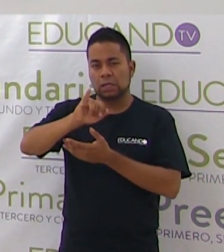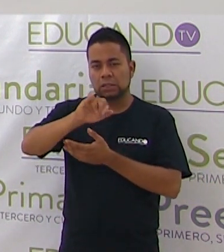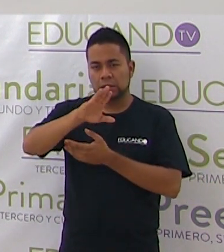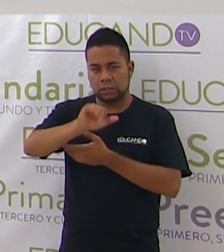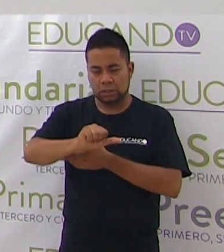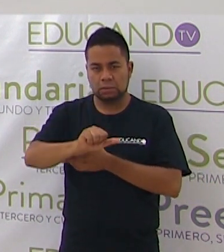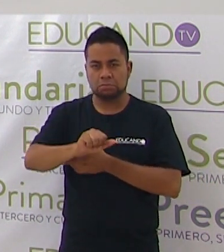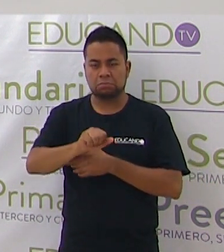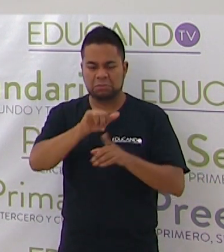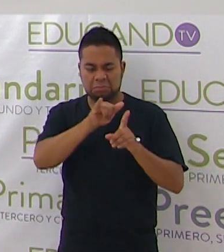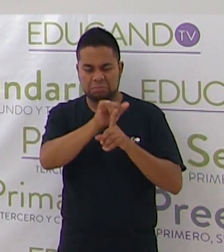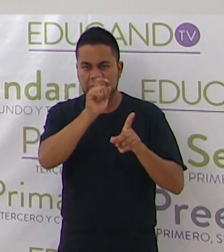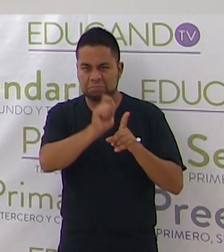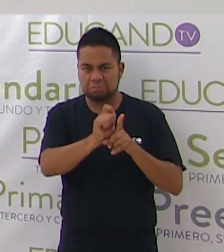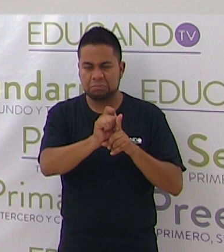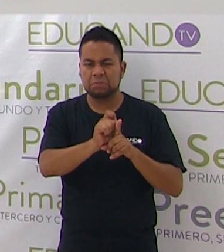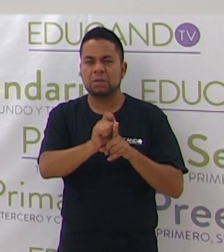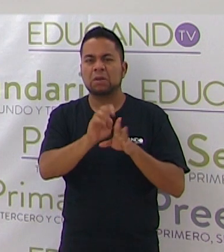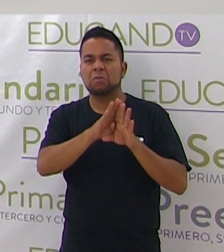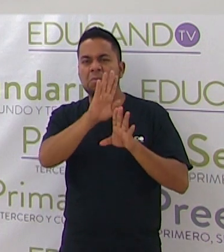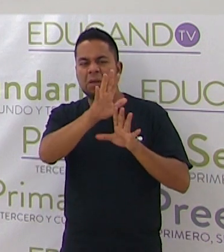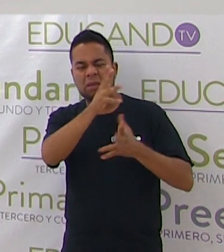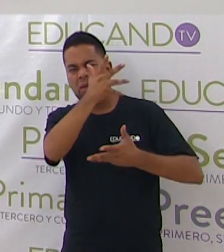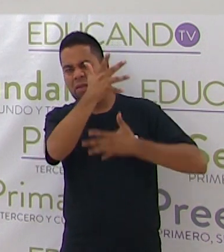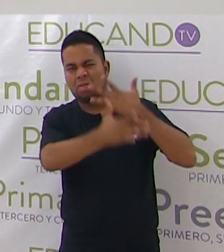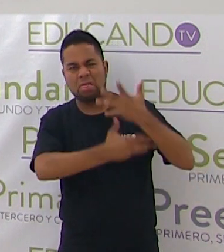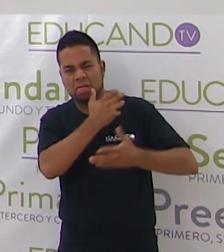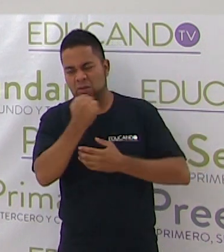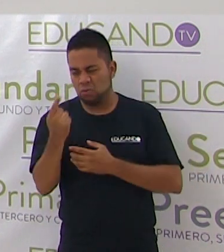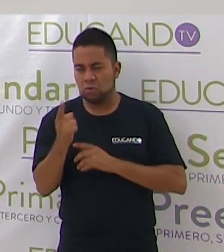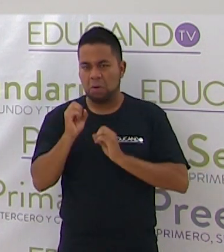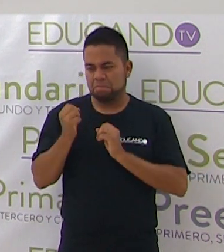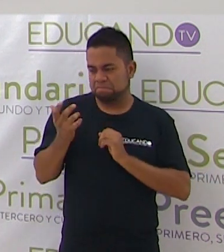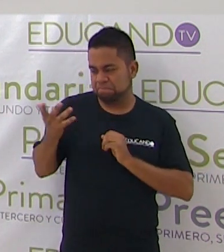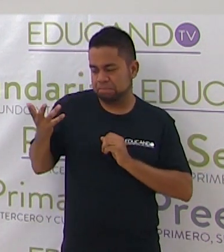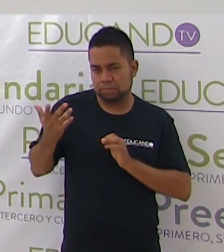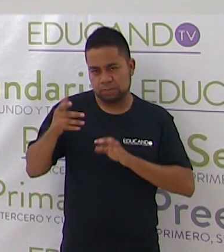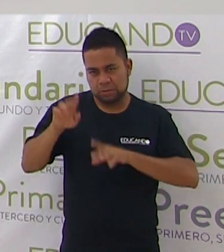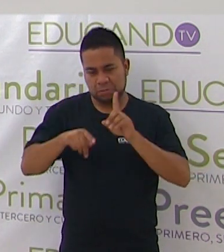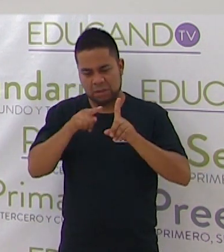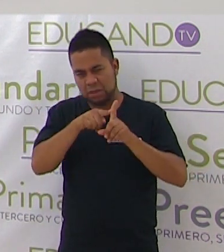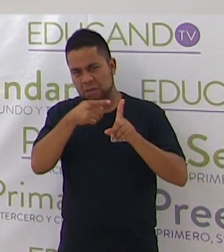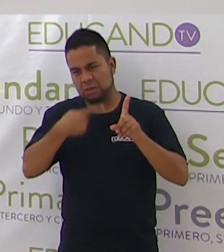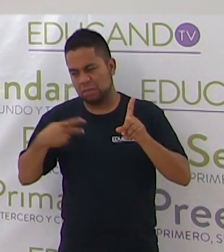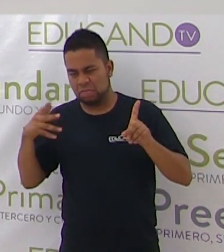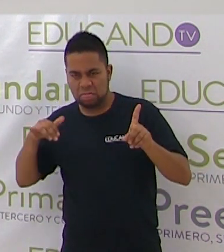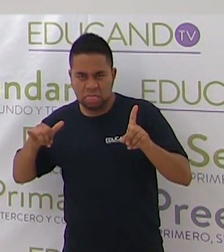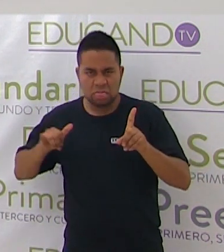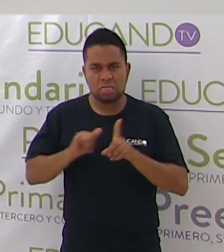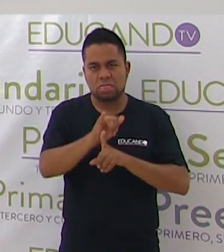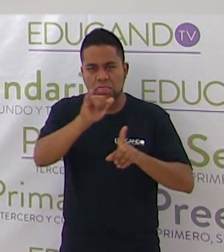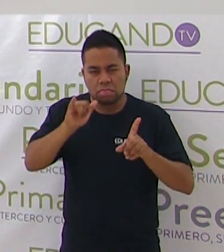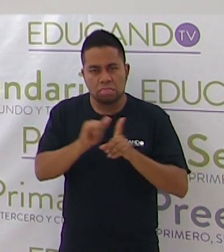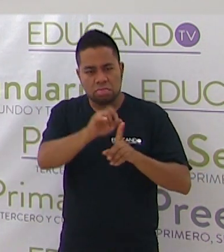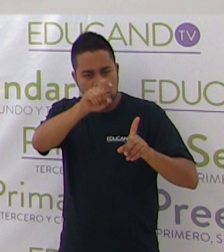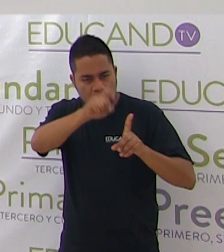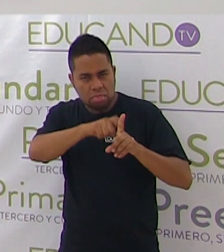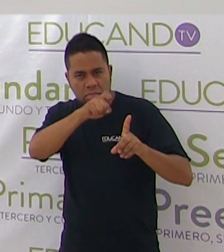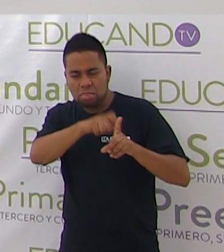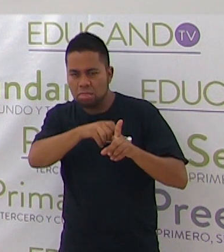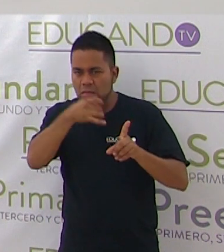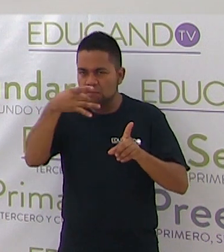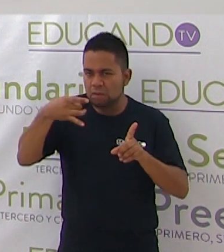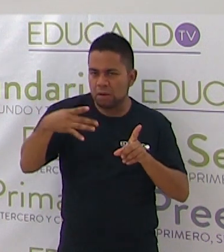que uno o varios de ellos molestan y agreden de manera constante y